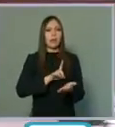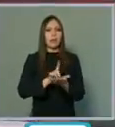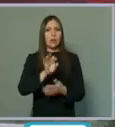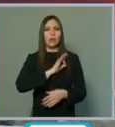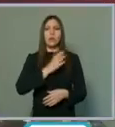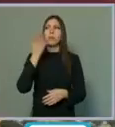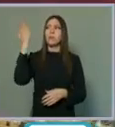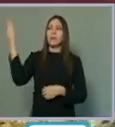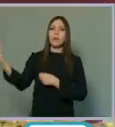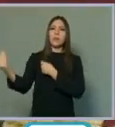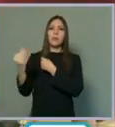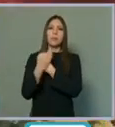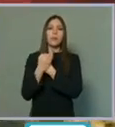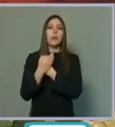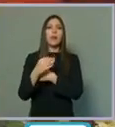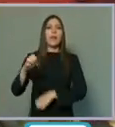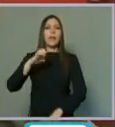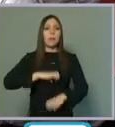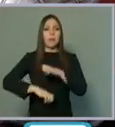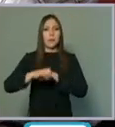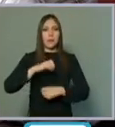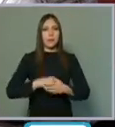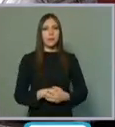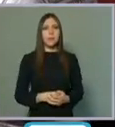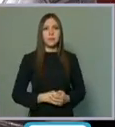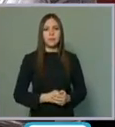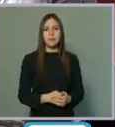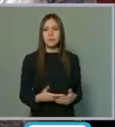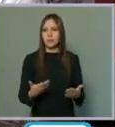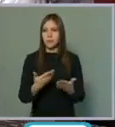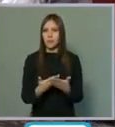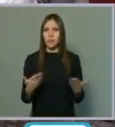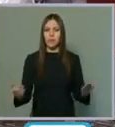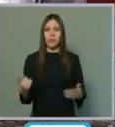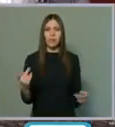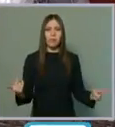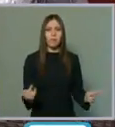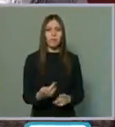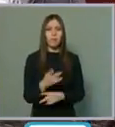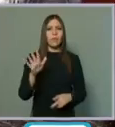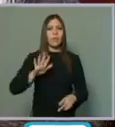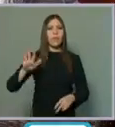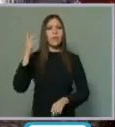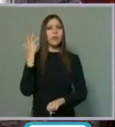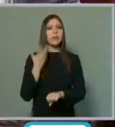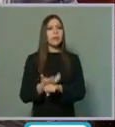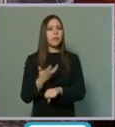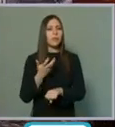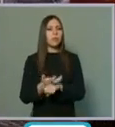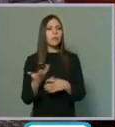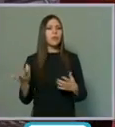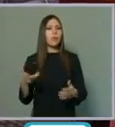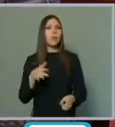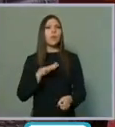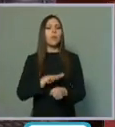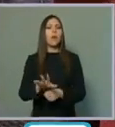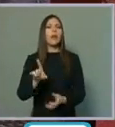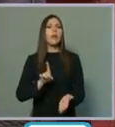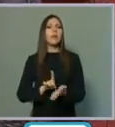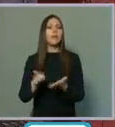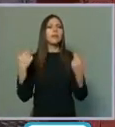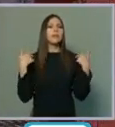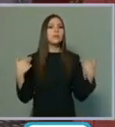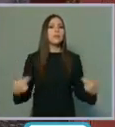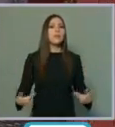esa protección consular. Y ahora entonces, ¿qué es lo que está sucediendo específicamente en Estados Unidos y los derechos humanos de